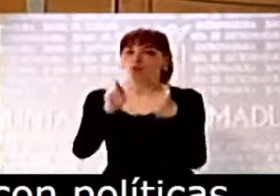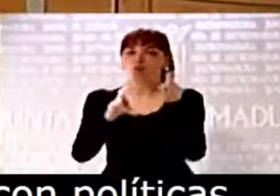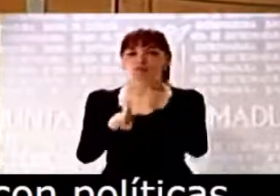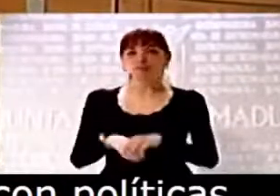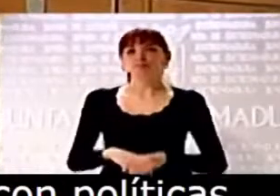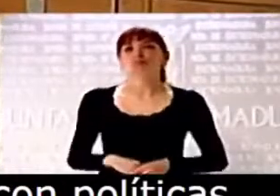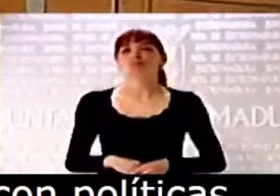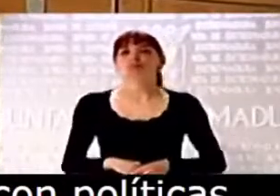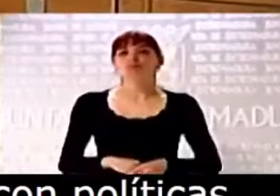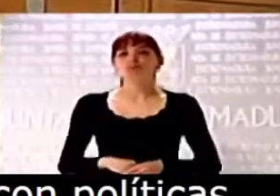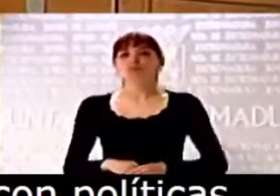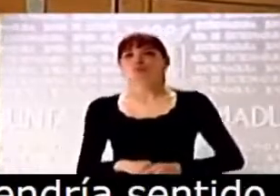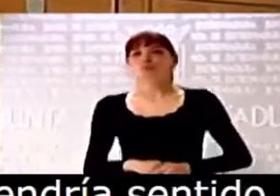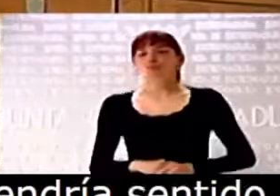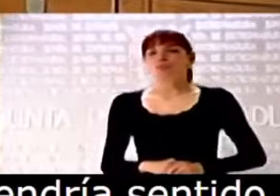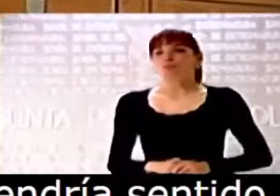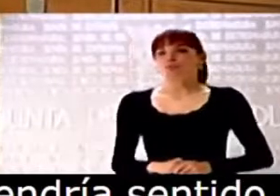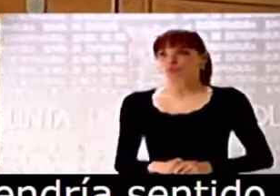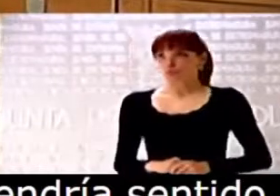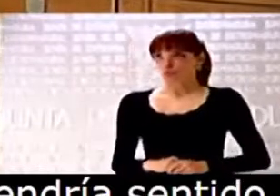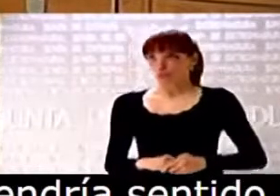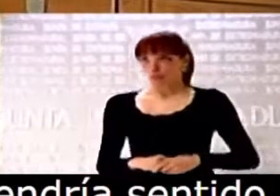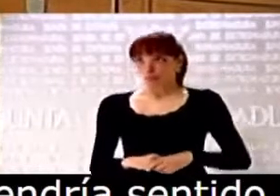¿Alguna pregunta?